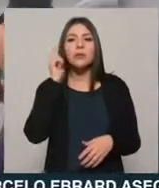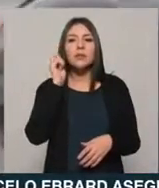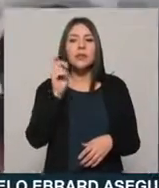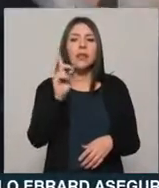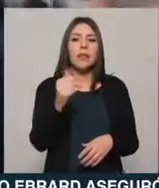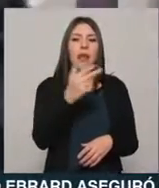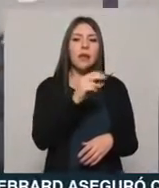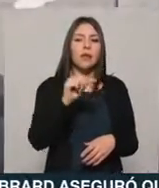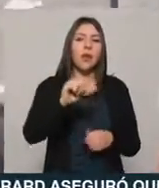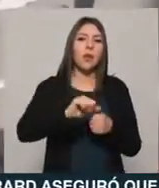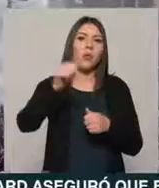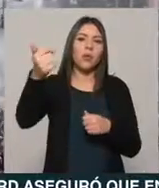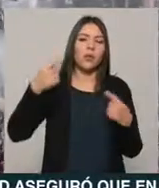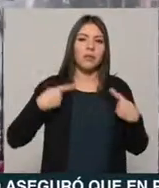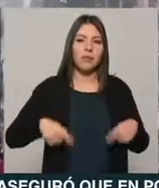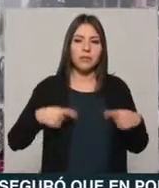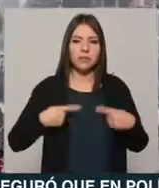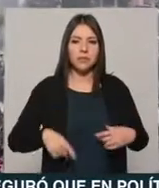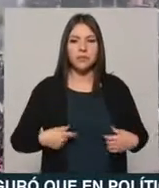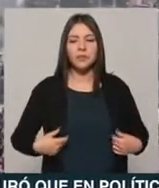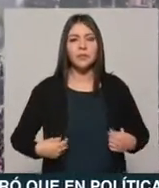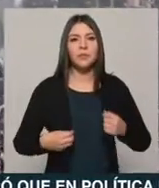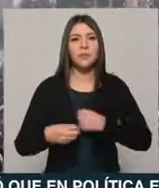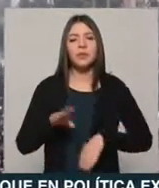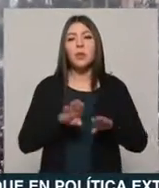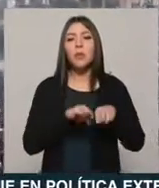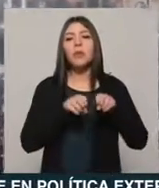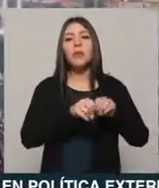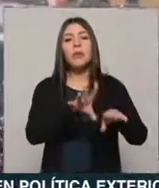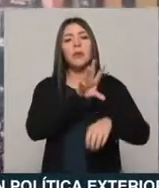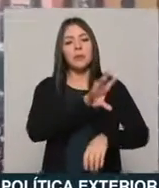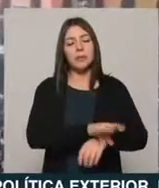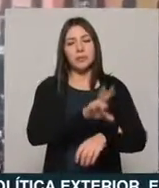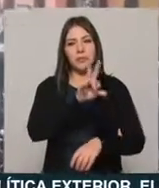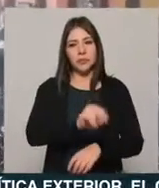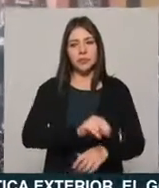que causen daño a terceros. Con información de Saraí Mariscal, 21 Noticias.